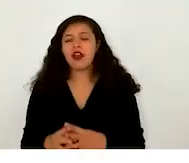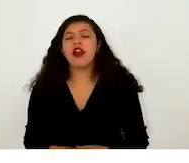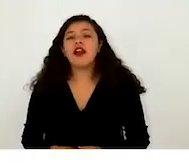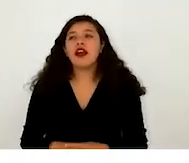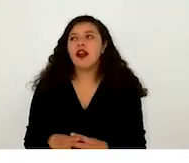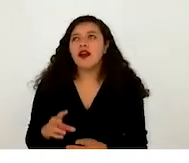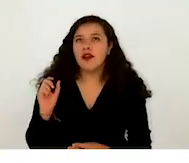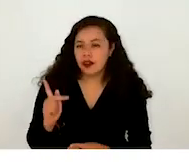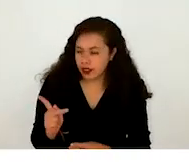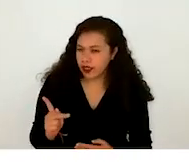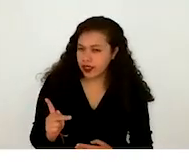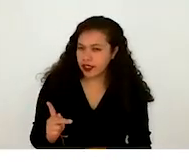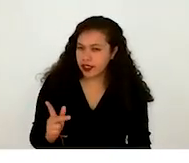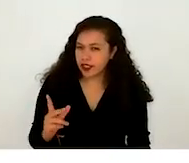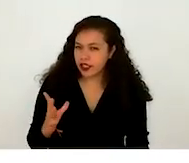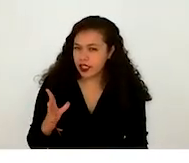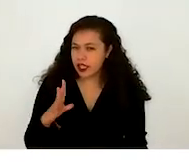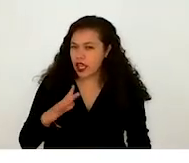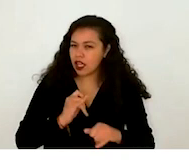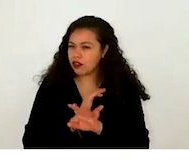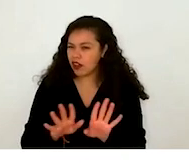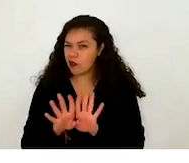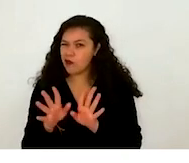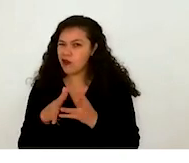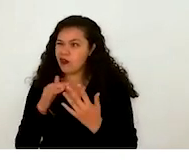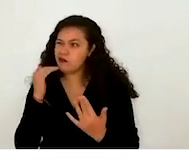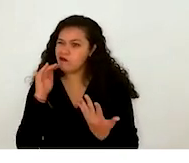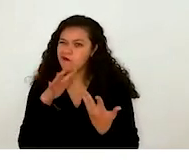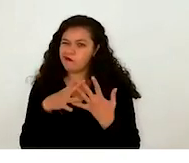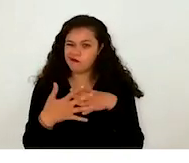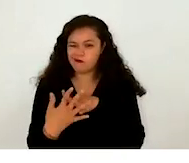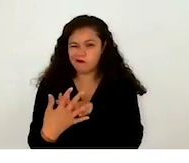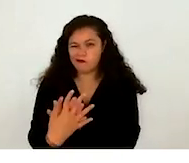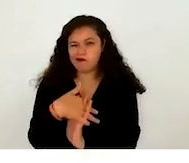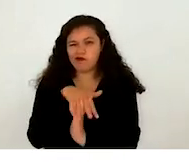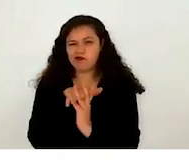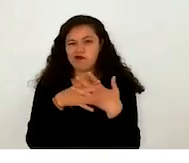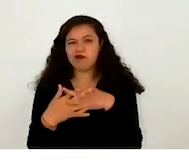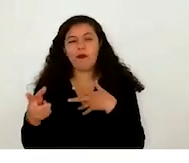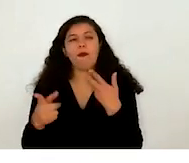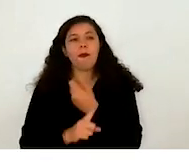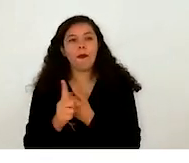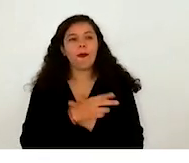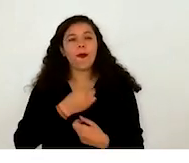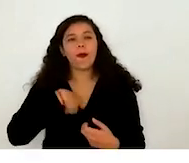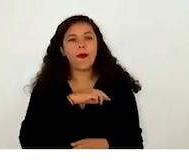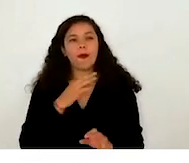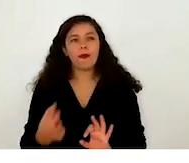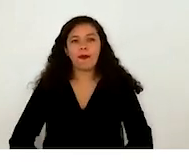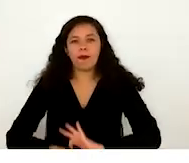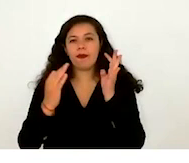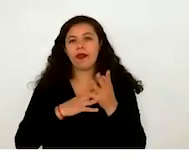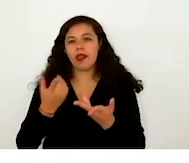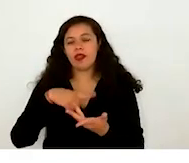cómo vamos distorsionando un poco la información este es uno de los problemas con los que nos enfrentamos dentro de los equipos de